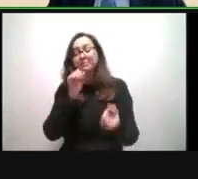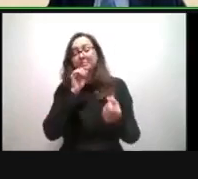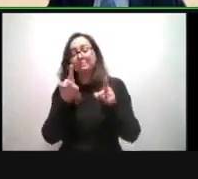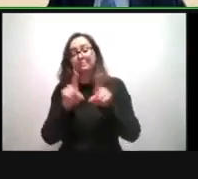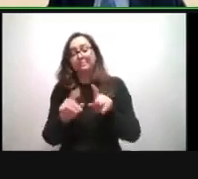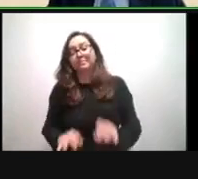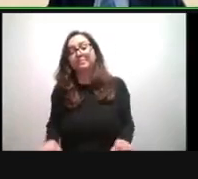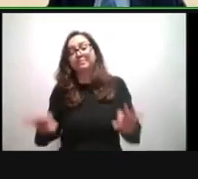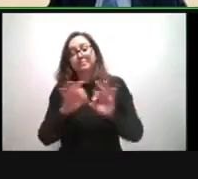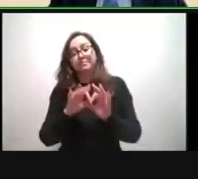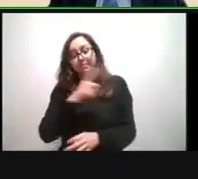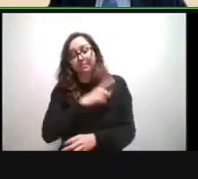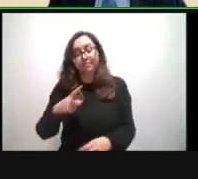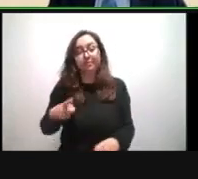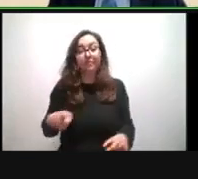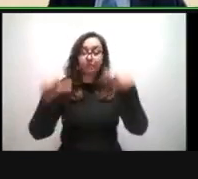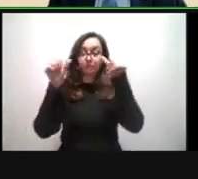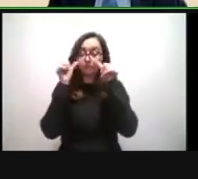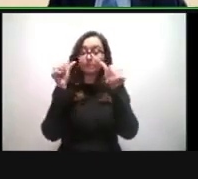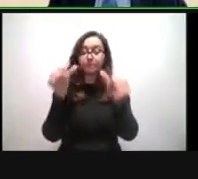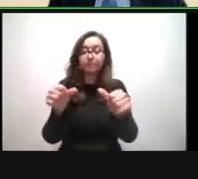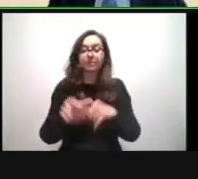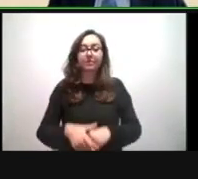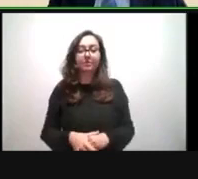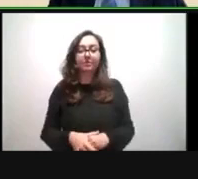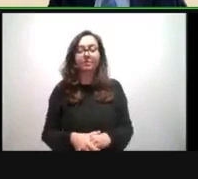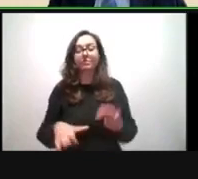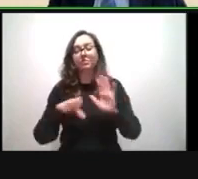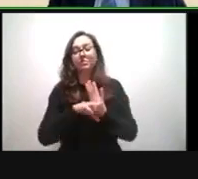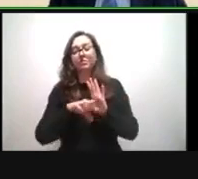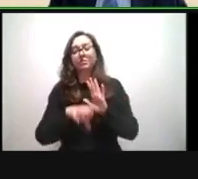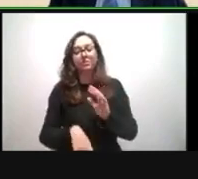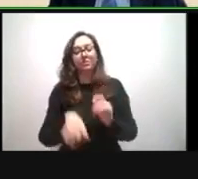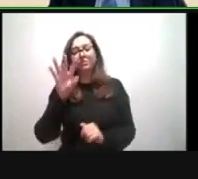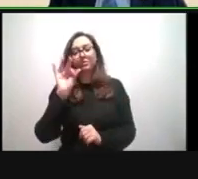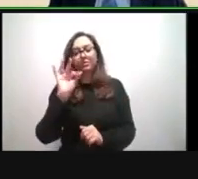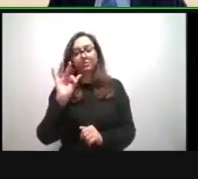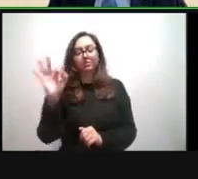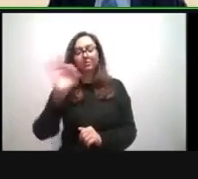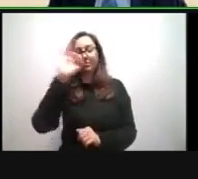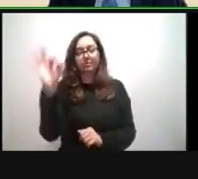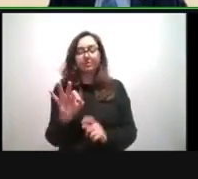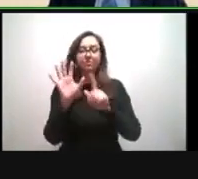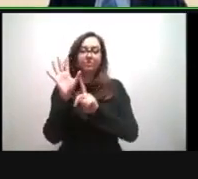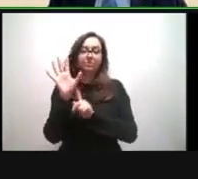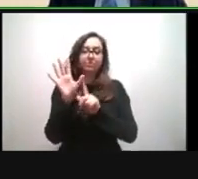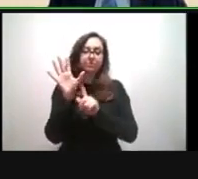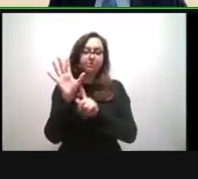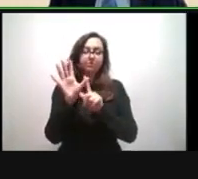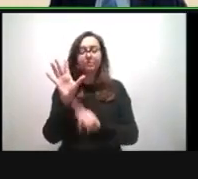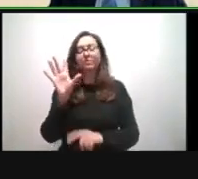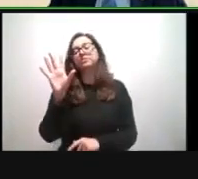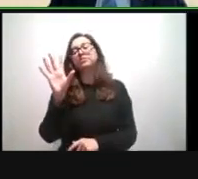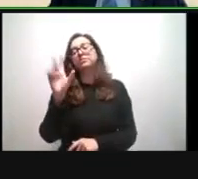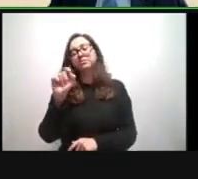Aproximadamente el 40% afecta al dedo pulgar, el 20% al índice y al dedo